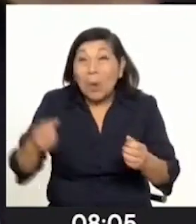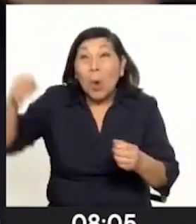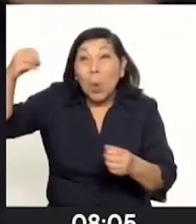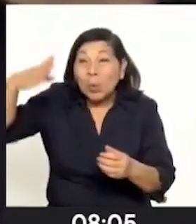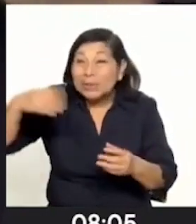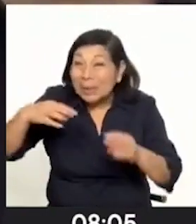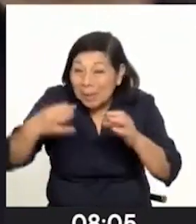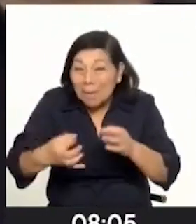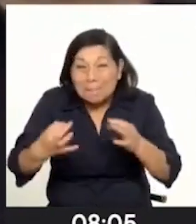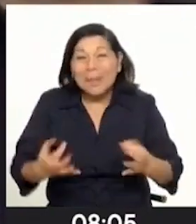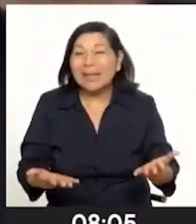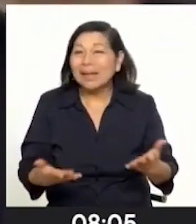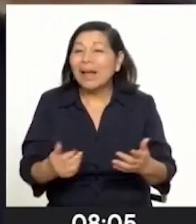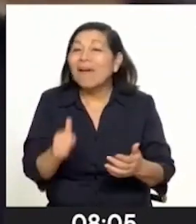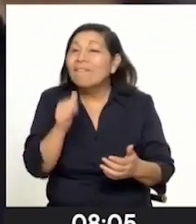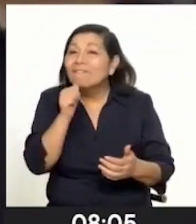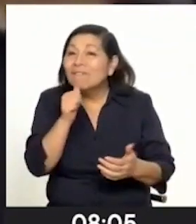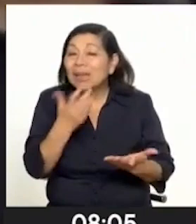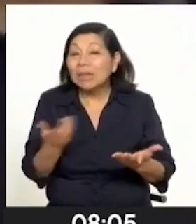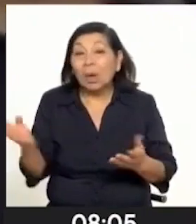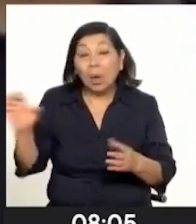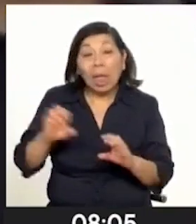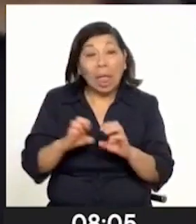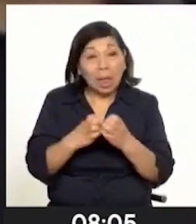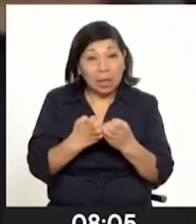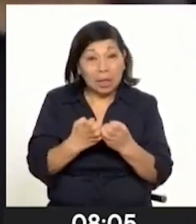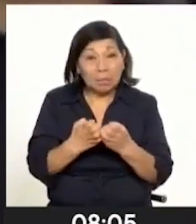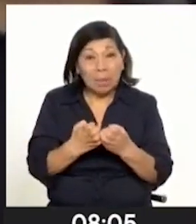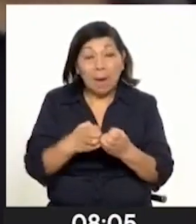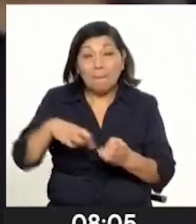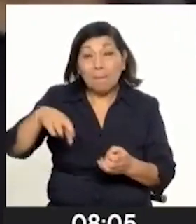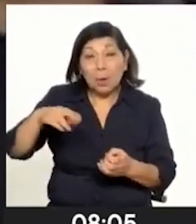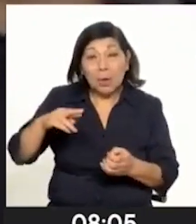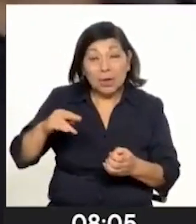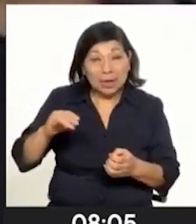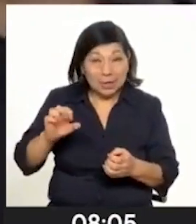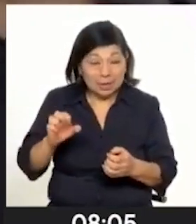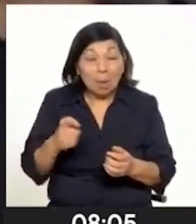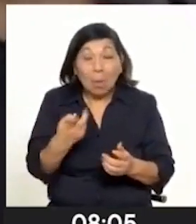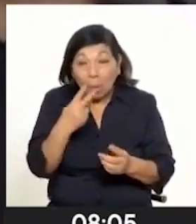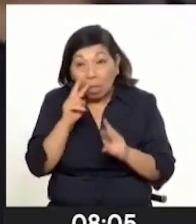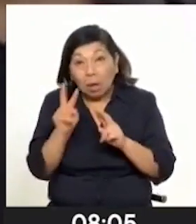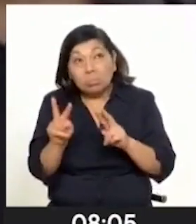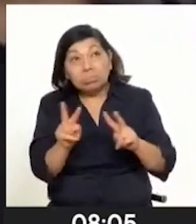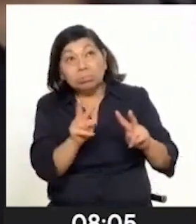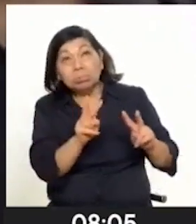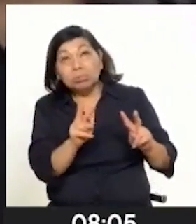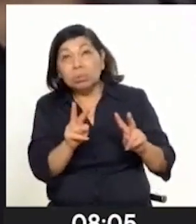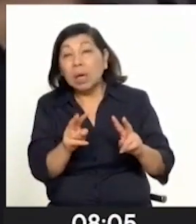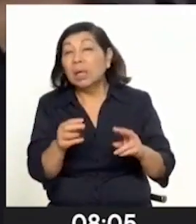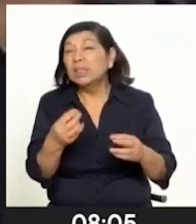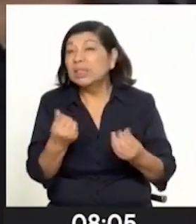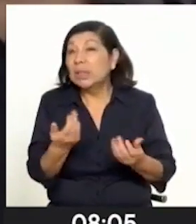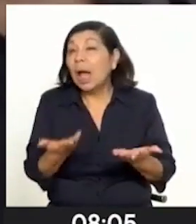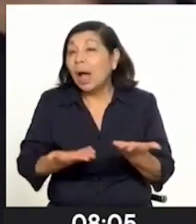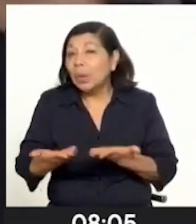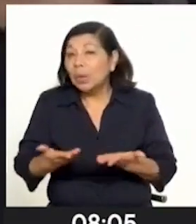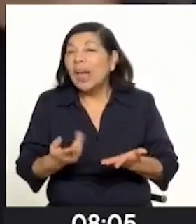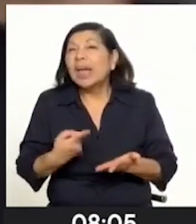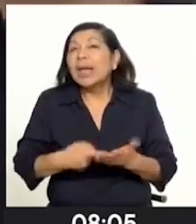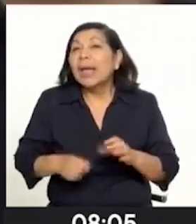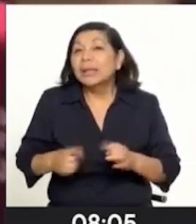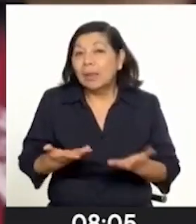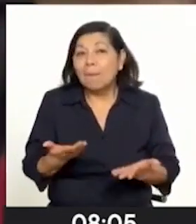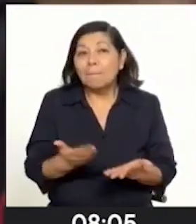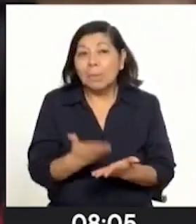que requieren instalarse bien. Por eso hemos venido con un equipo de PRONIET para que pueda de manera inmediata atender y dar solución a